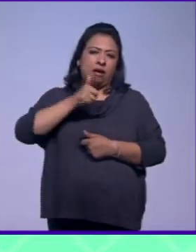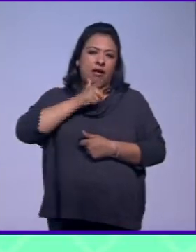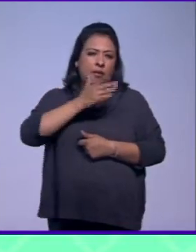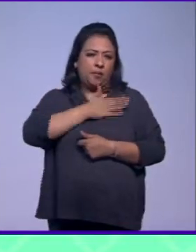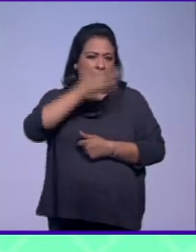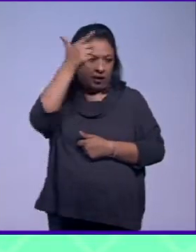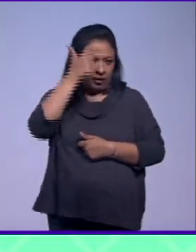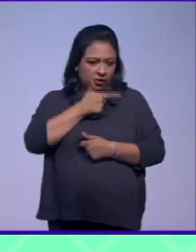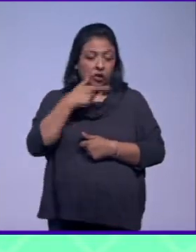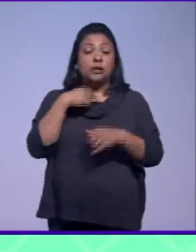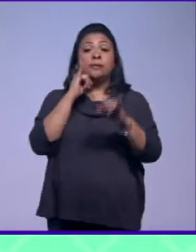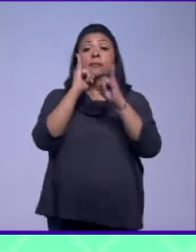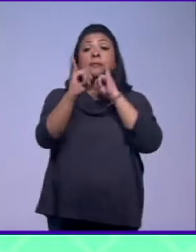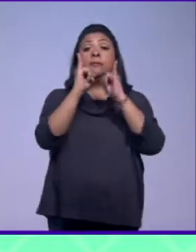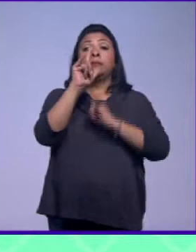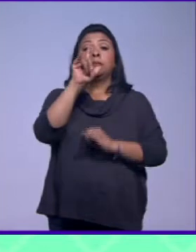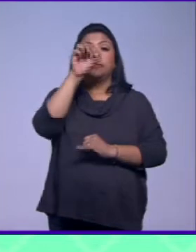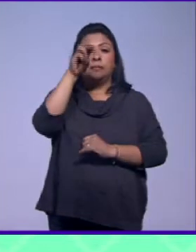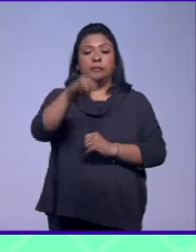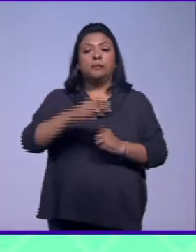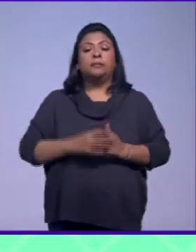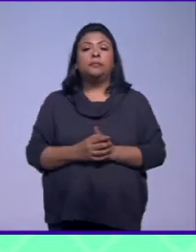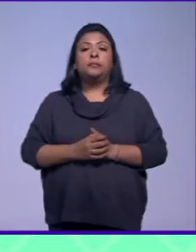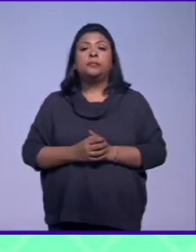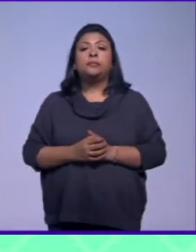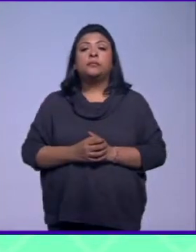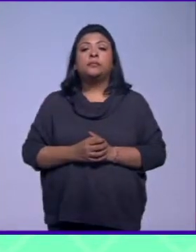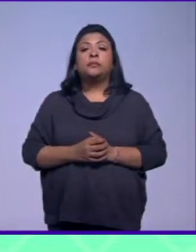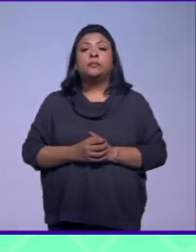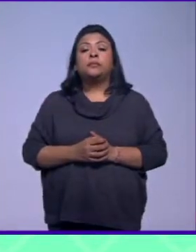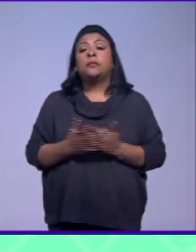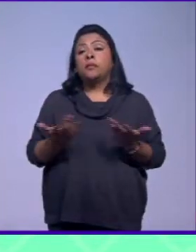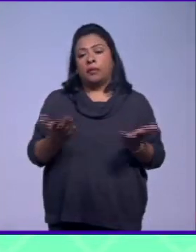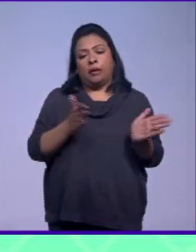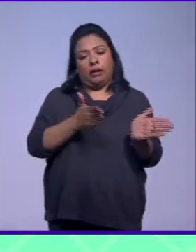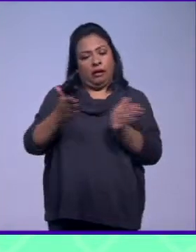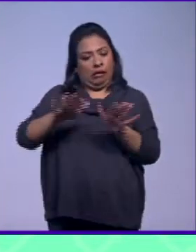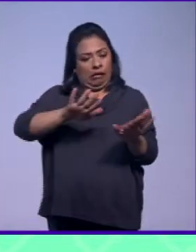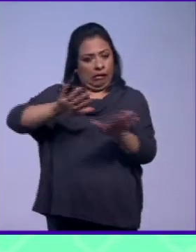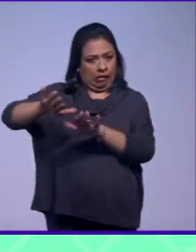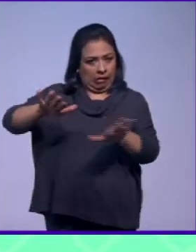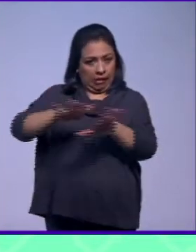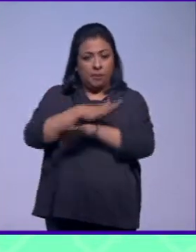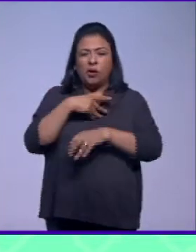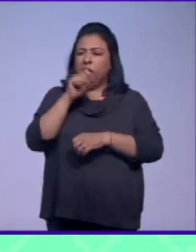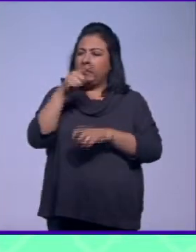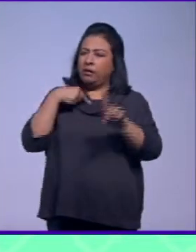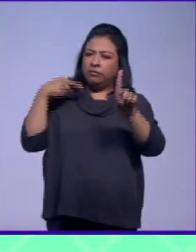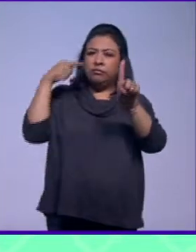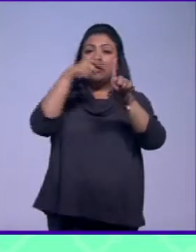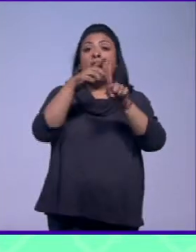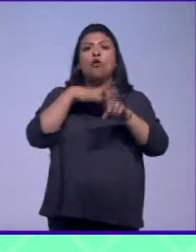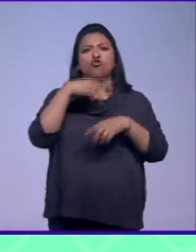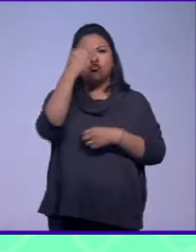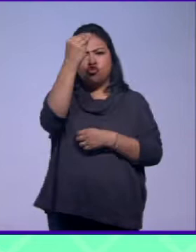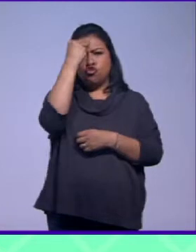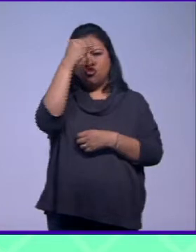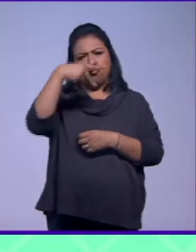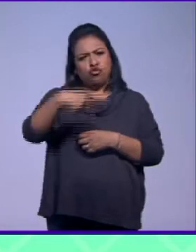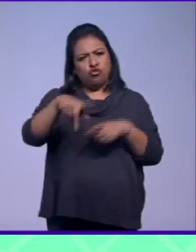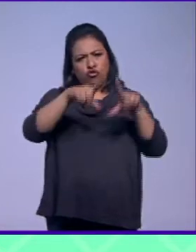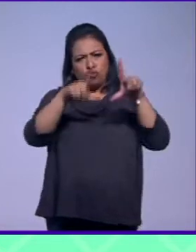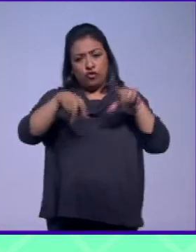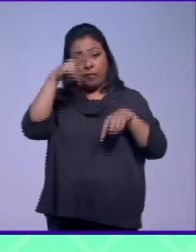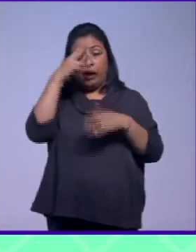noches laura en la traducción de lenguas de señas mexicana y pasando otros temas que también tienen que ver con eruditos de nuestra tierra